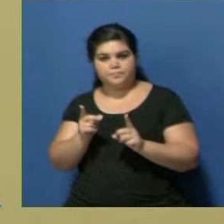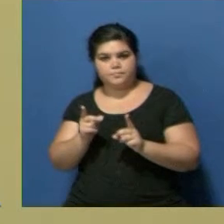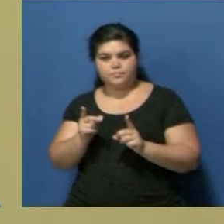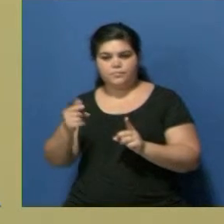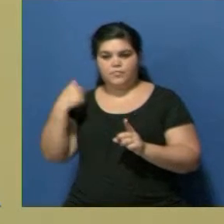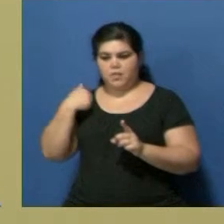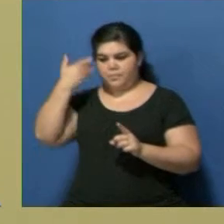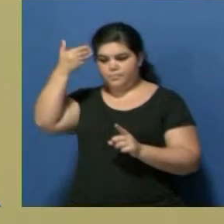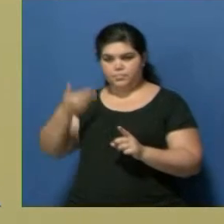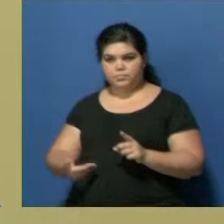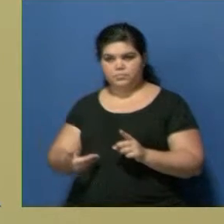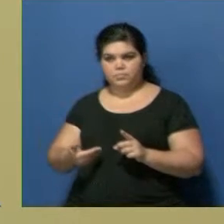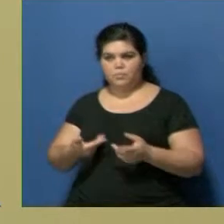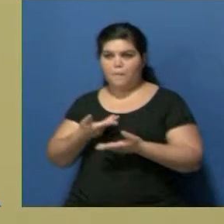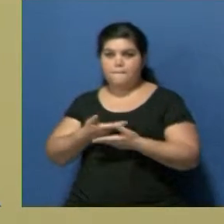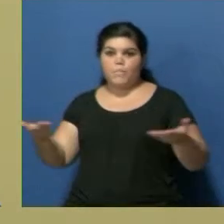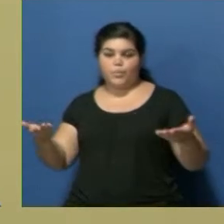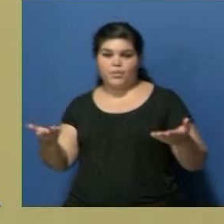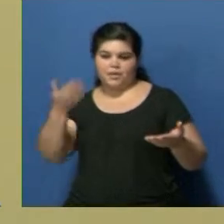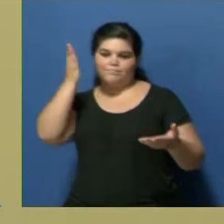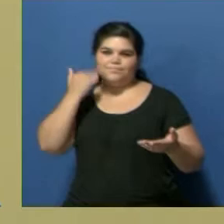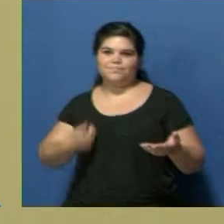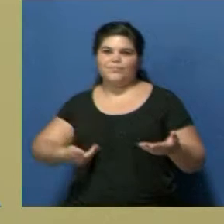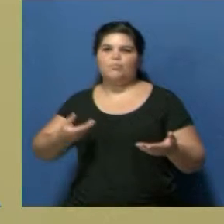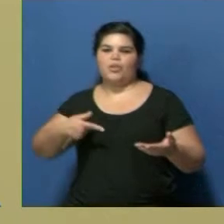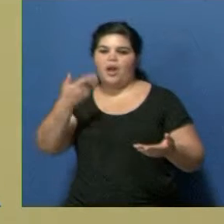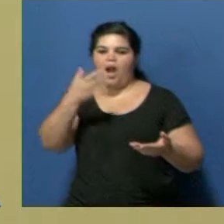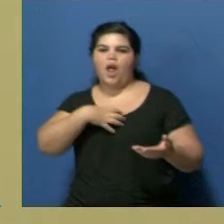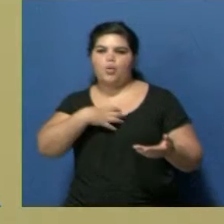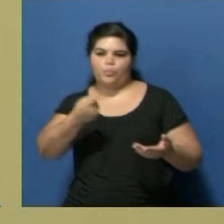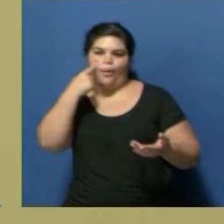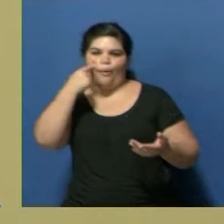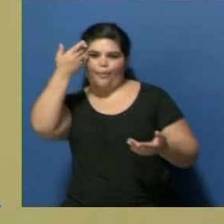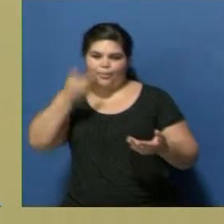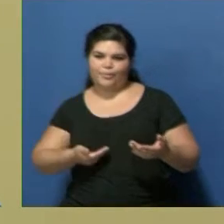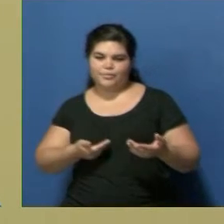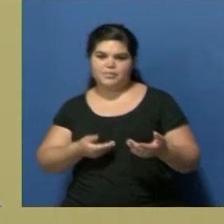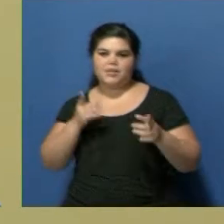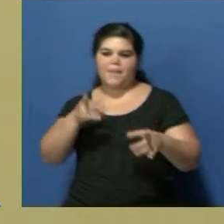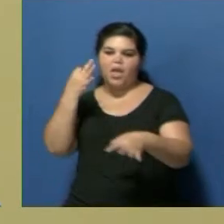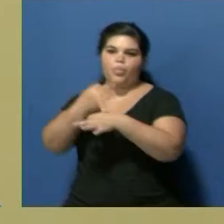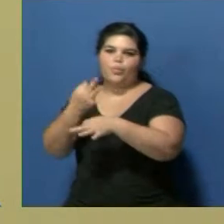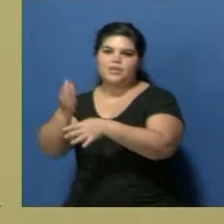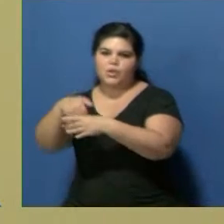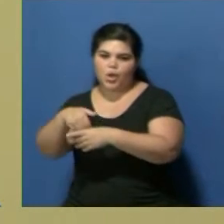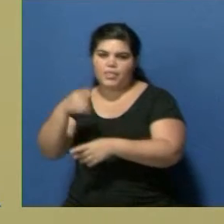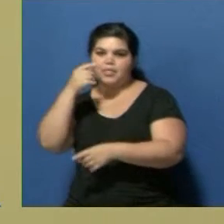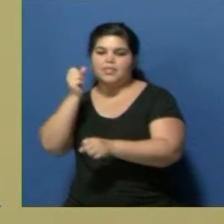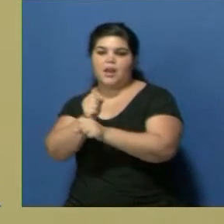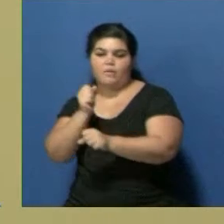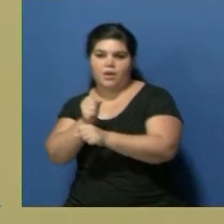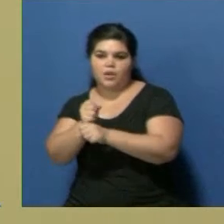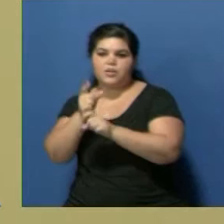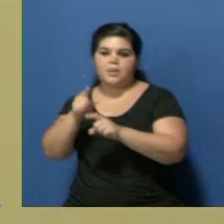persona relativamente pública, porque tengo muchos alumnos y porque trabajo en educación y porque he estudiado una